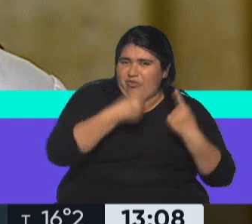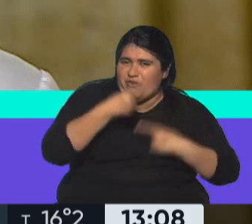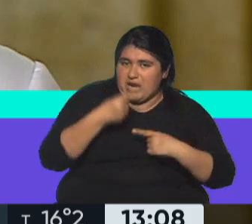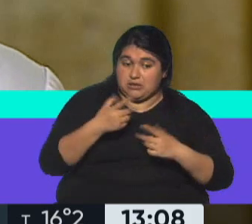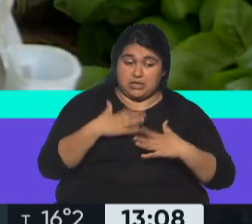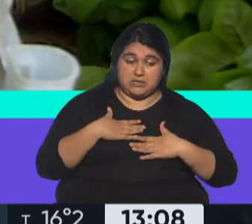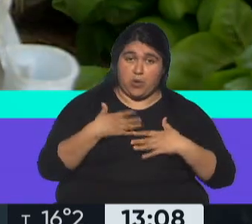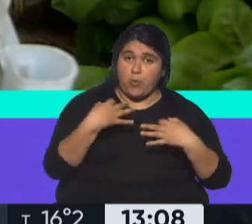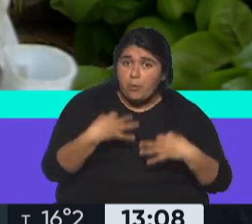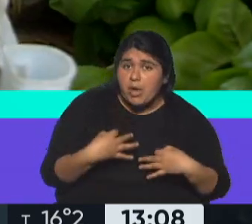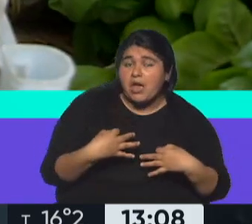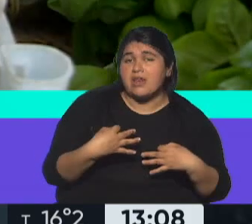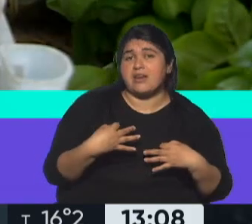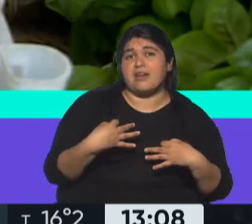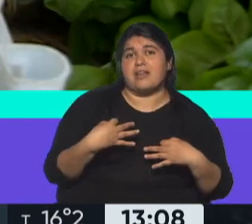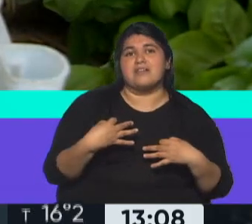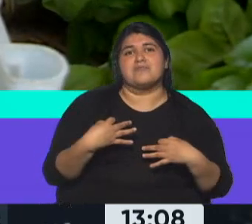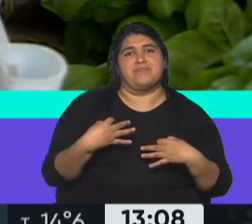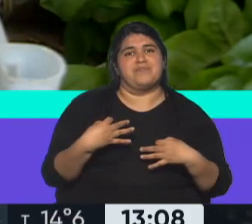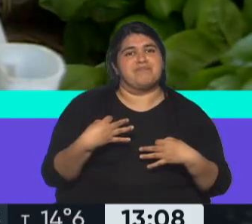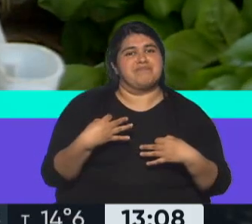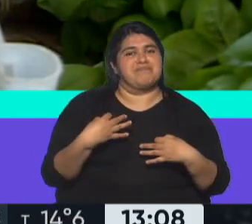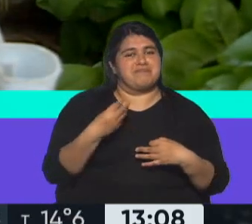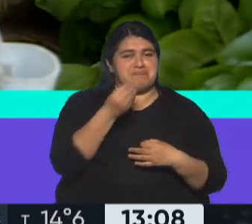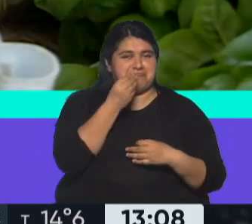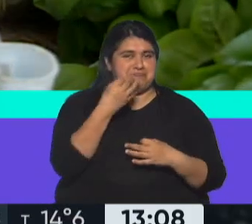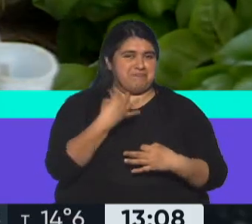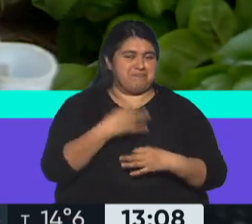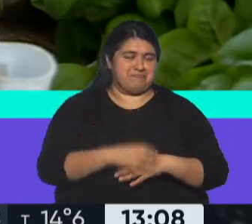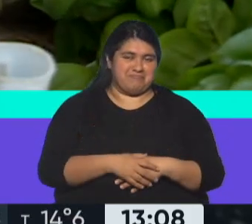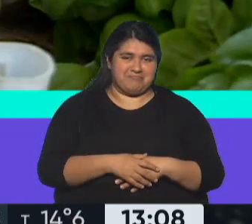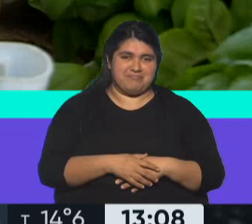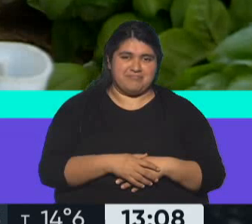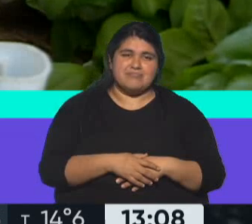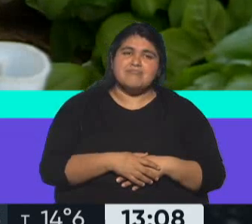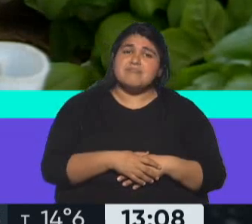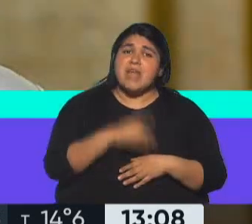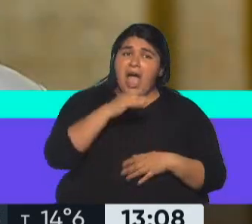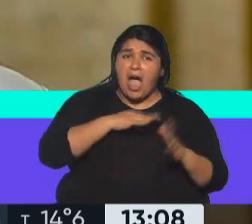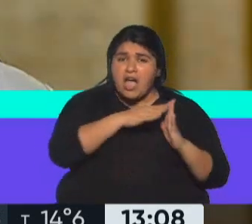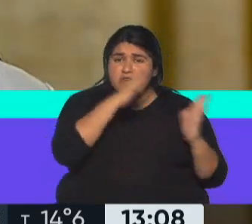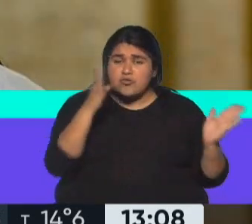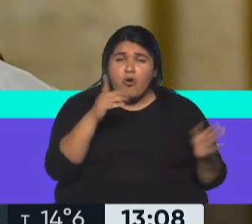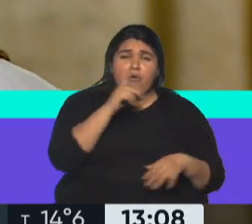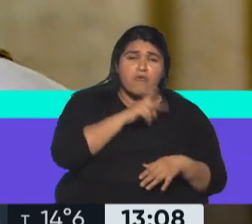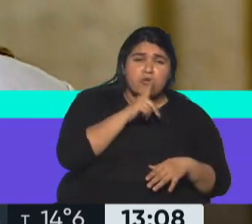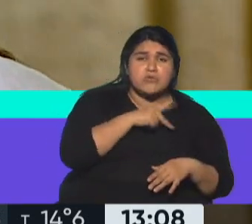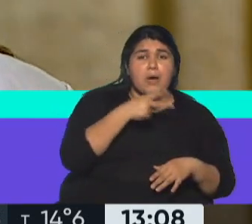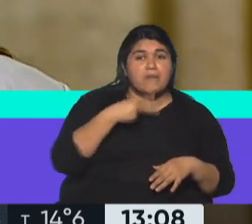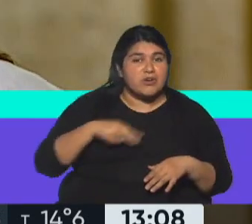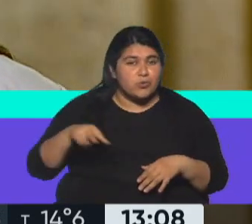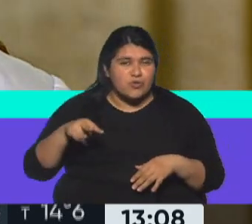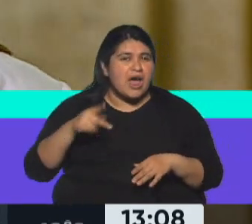adecuada y de una buena alimentación consumamos a lo largo del año las frutas y las verduras que son de